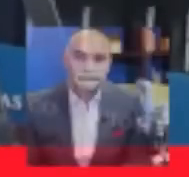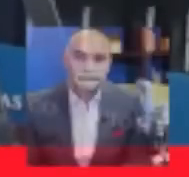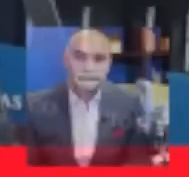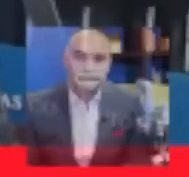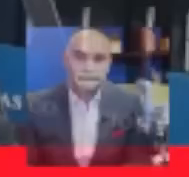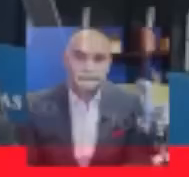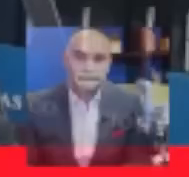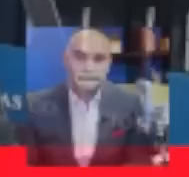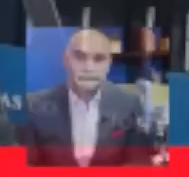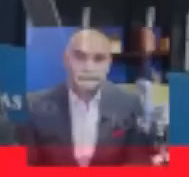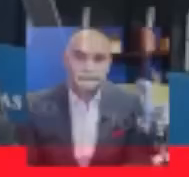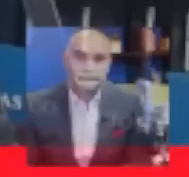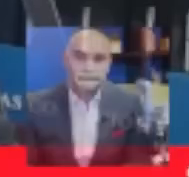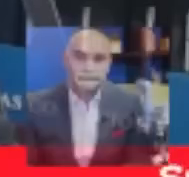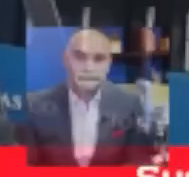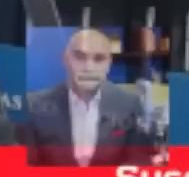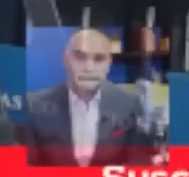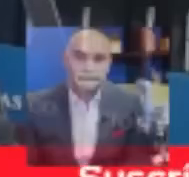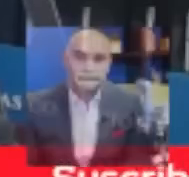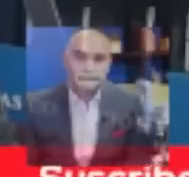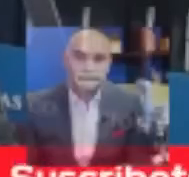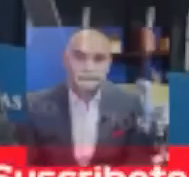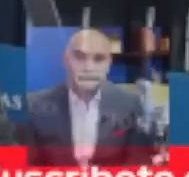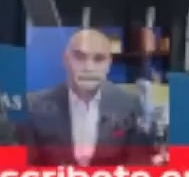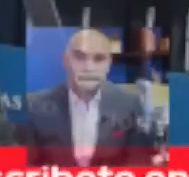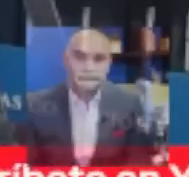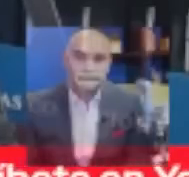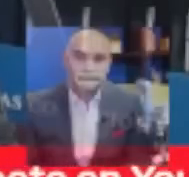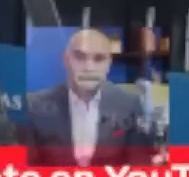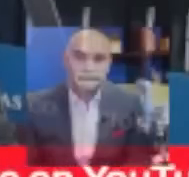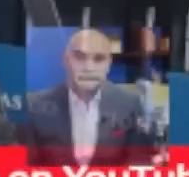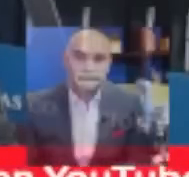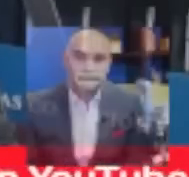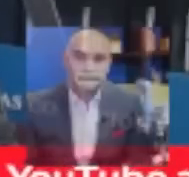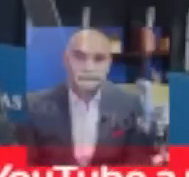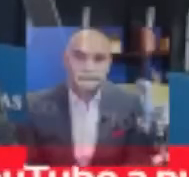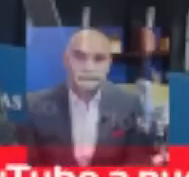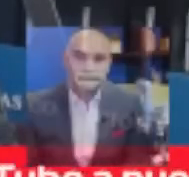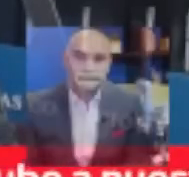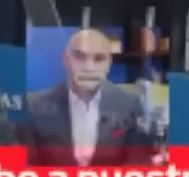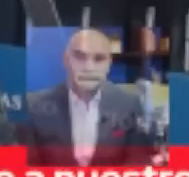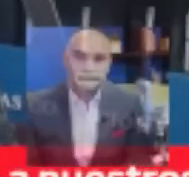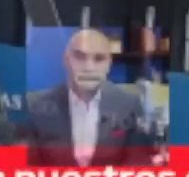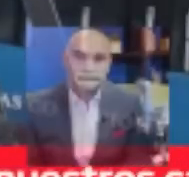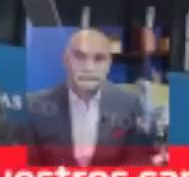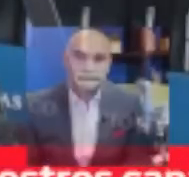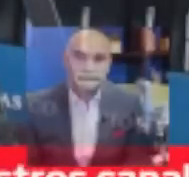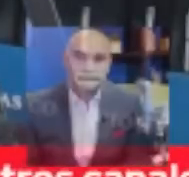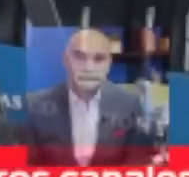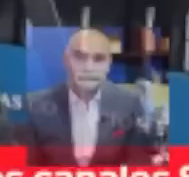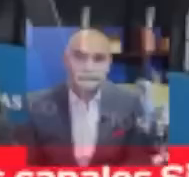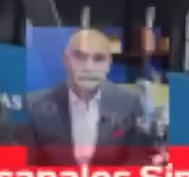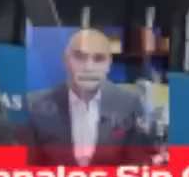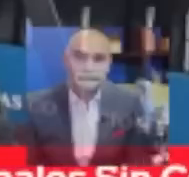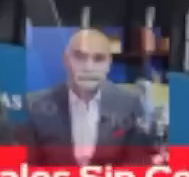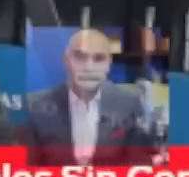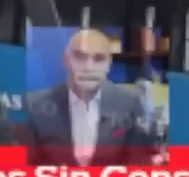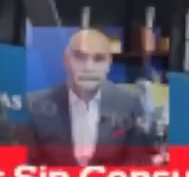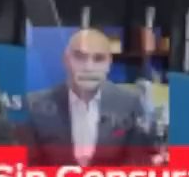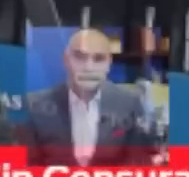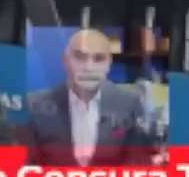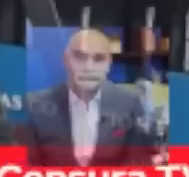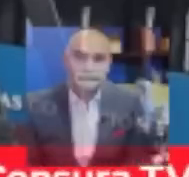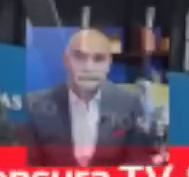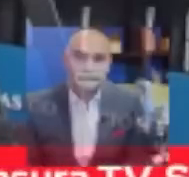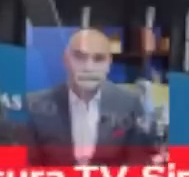estos personajes no la ven llegar como decimos En mi barrio Por qué Porque los